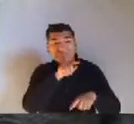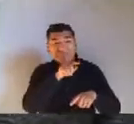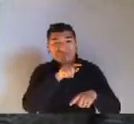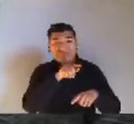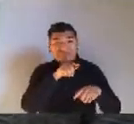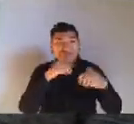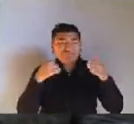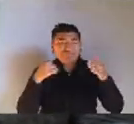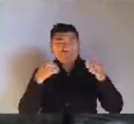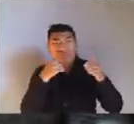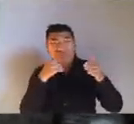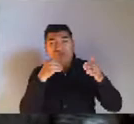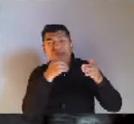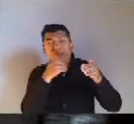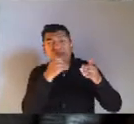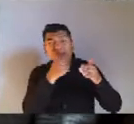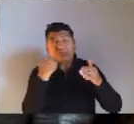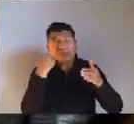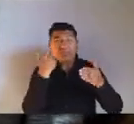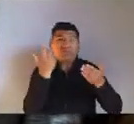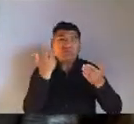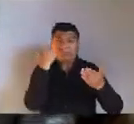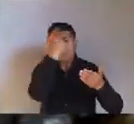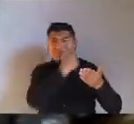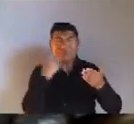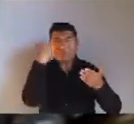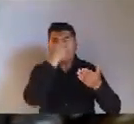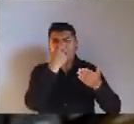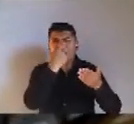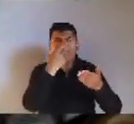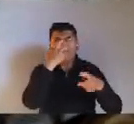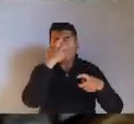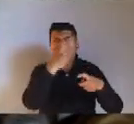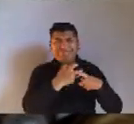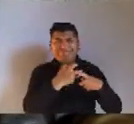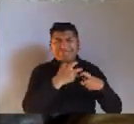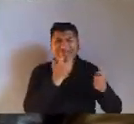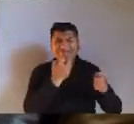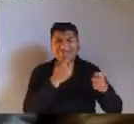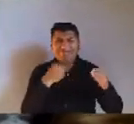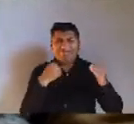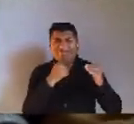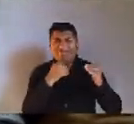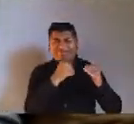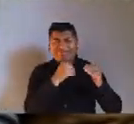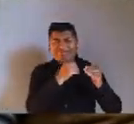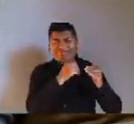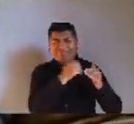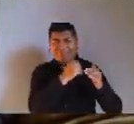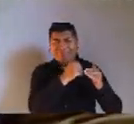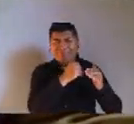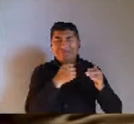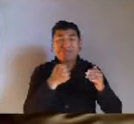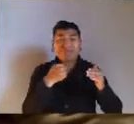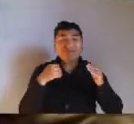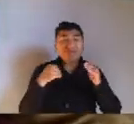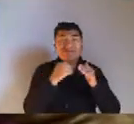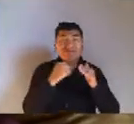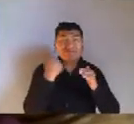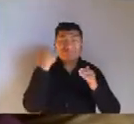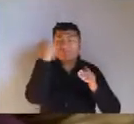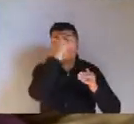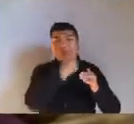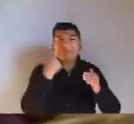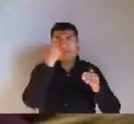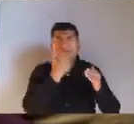nos acercamos con una cara de cuaresma, dice el Papa Francisco. Si nos acercamos con una cara